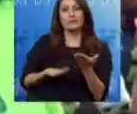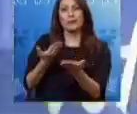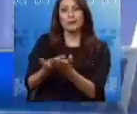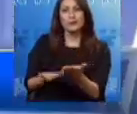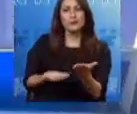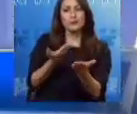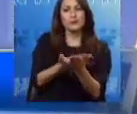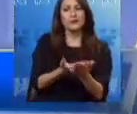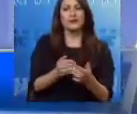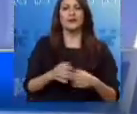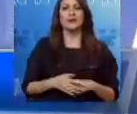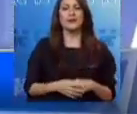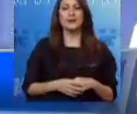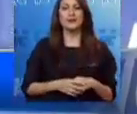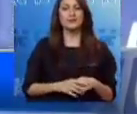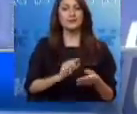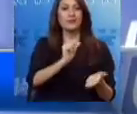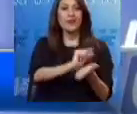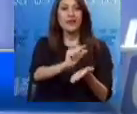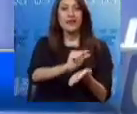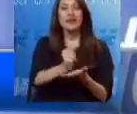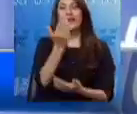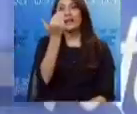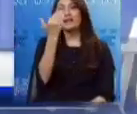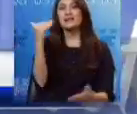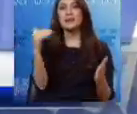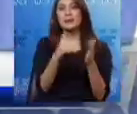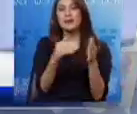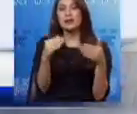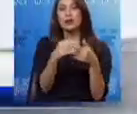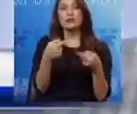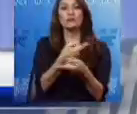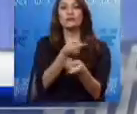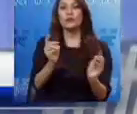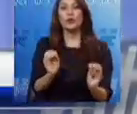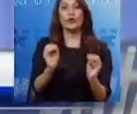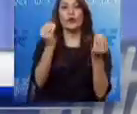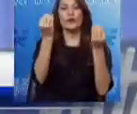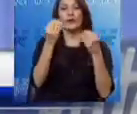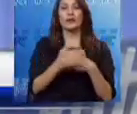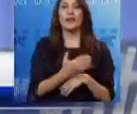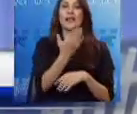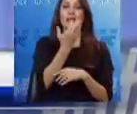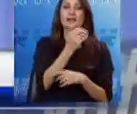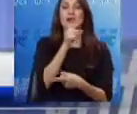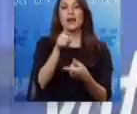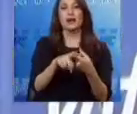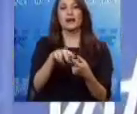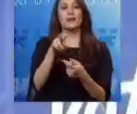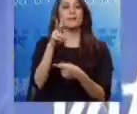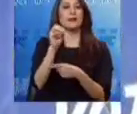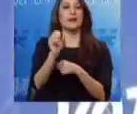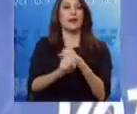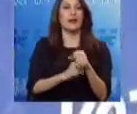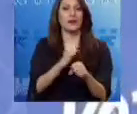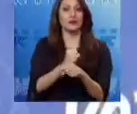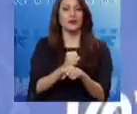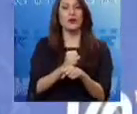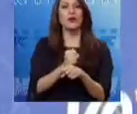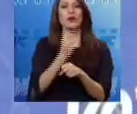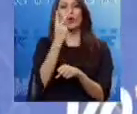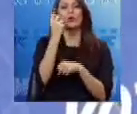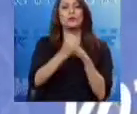trabajo. Créditos de 15 mil dólares a los jóvenes a 15 o 20 años plazo, con 2 años de